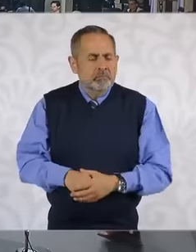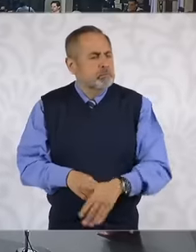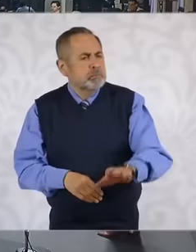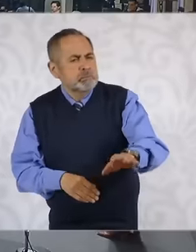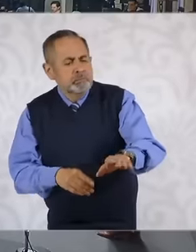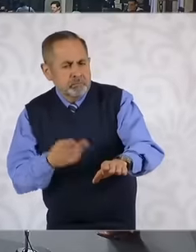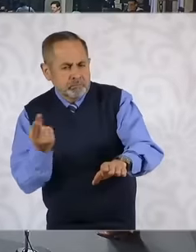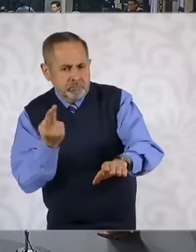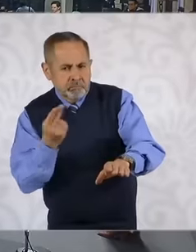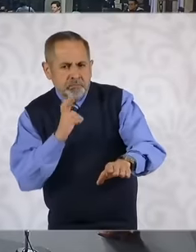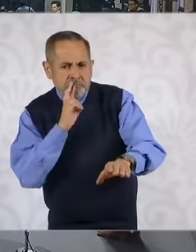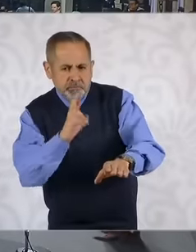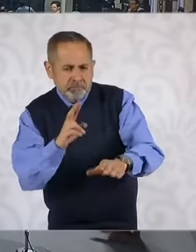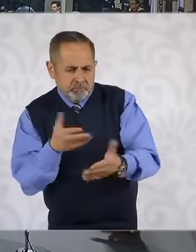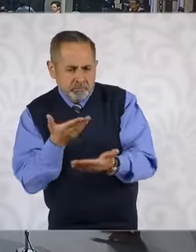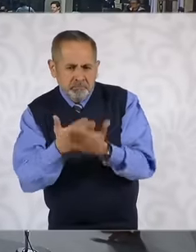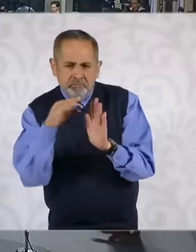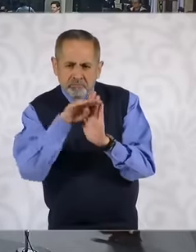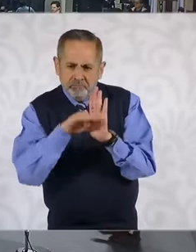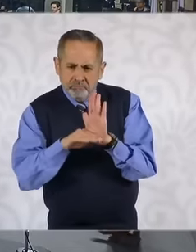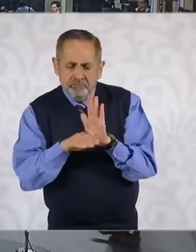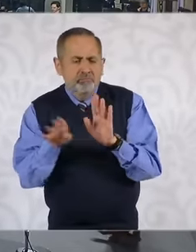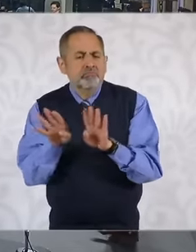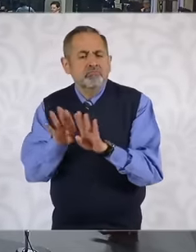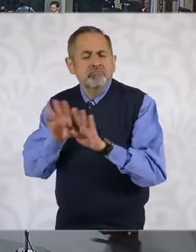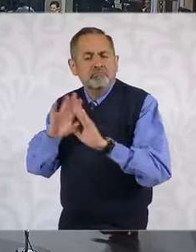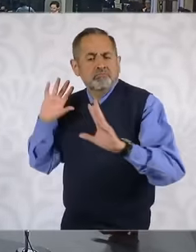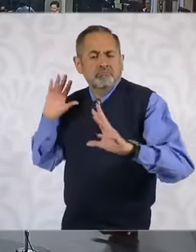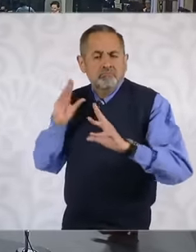de medicamentos que se estuvieron adquiriendo a lo largo